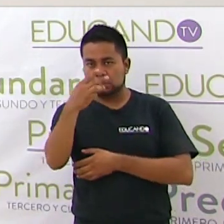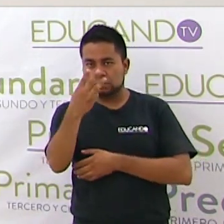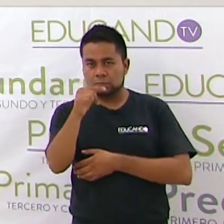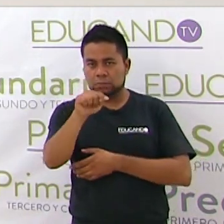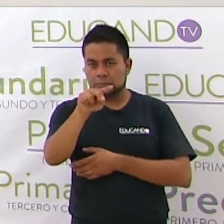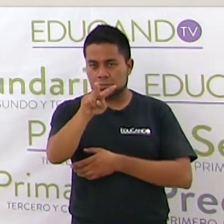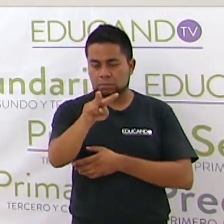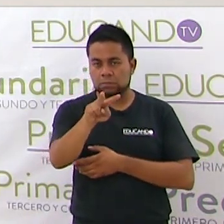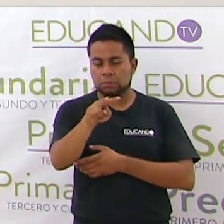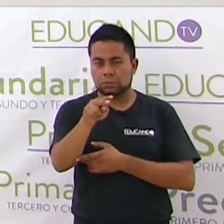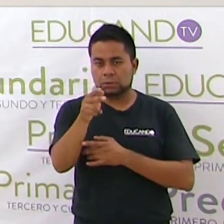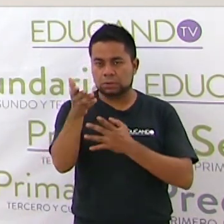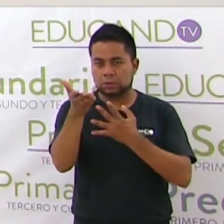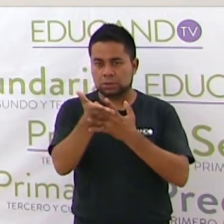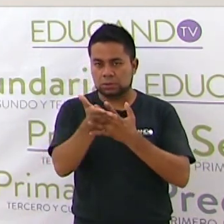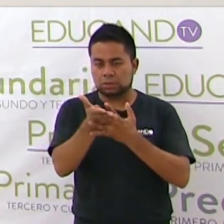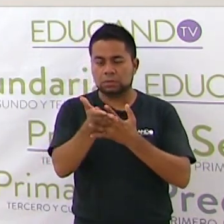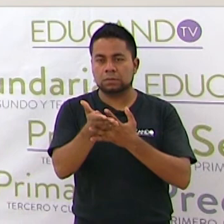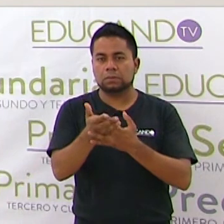6.283.2 sobre